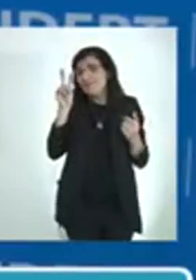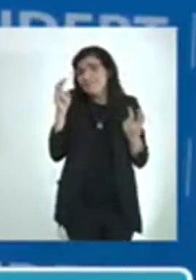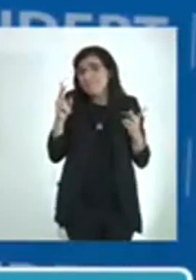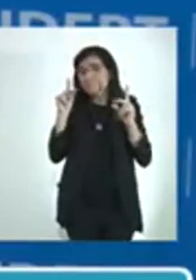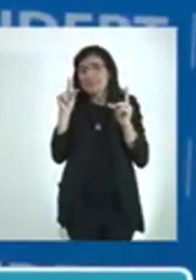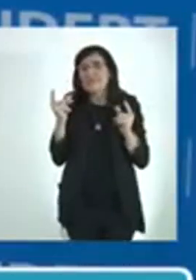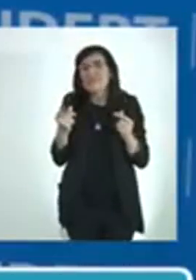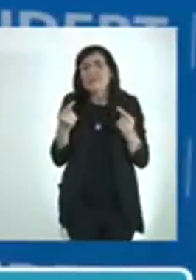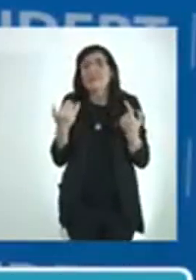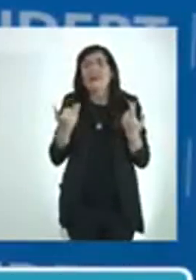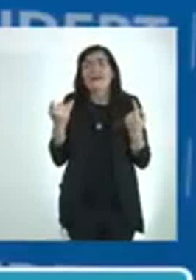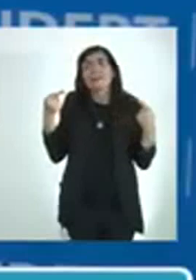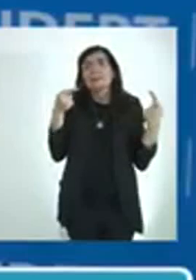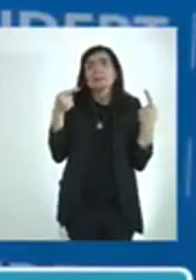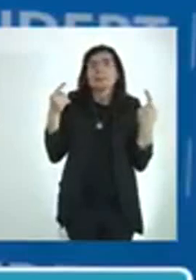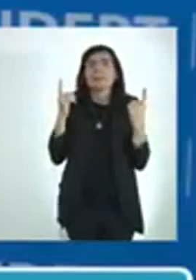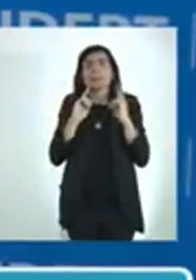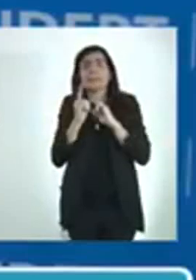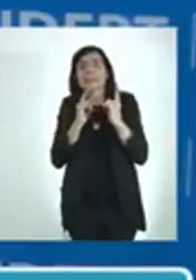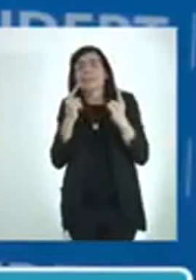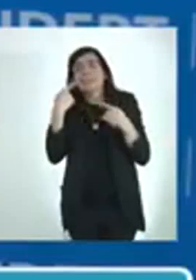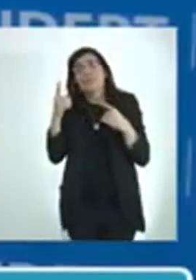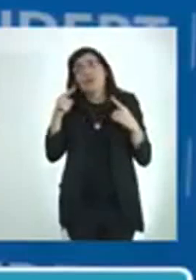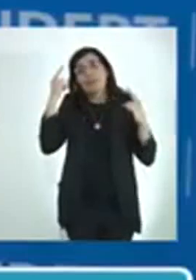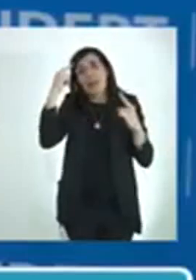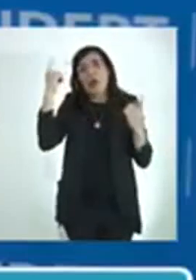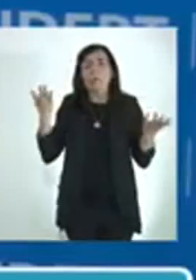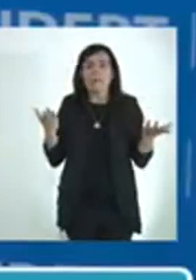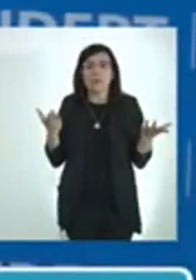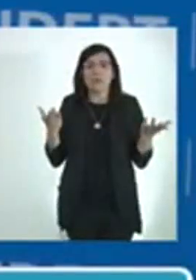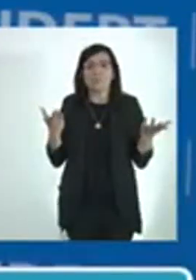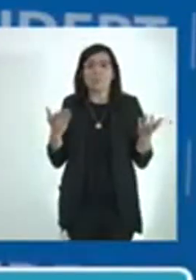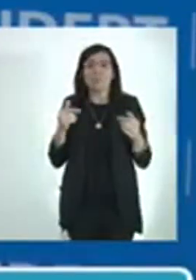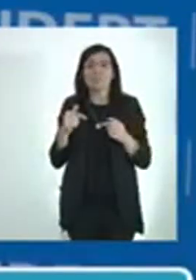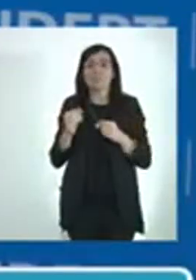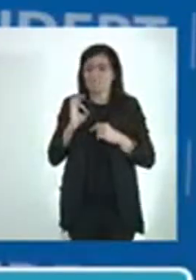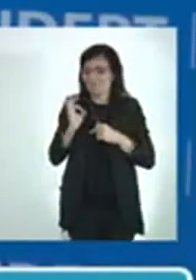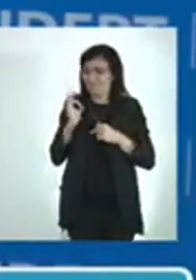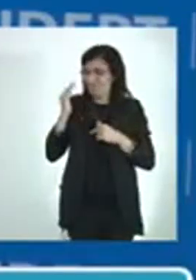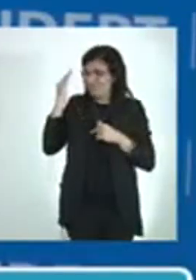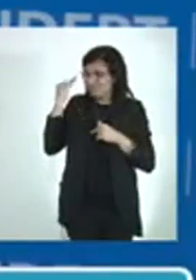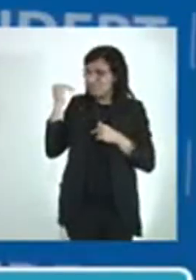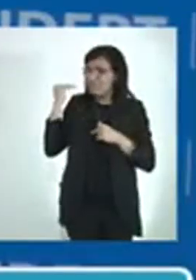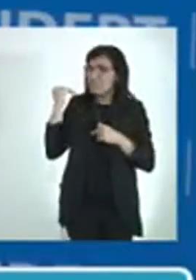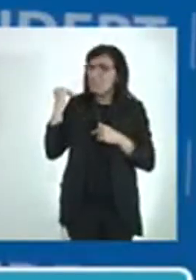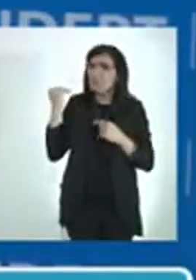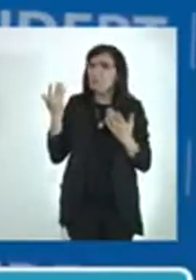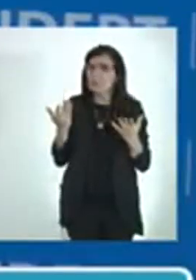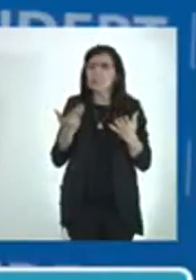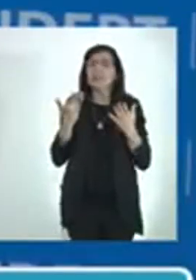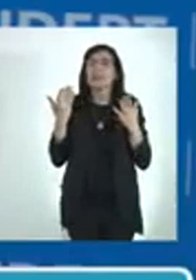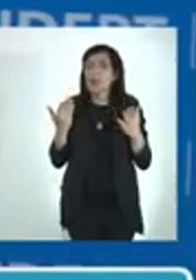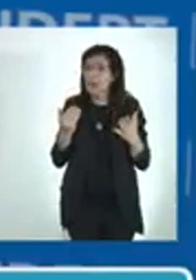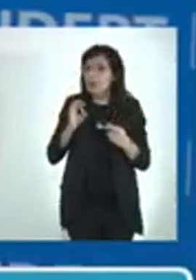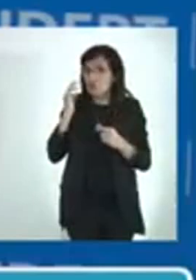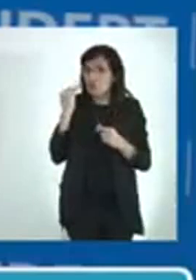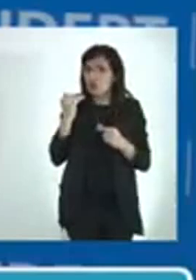que a mí me parece importante también para destacar es que en estos últimos años las gestiones ministeriales también se ha visto